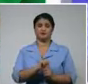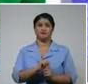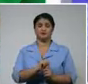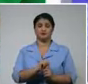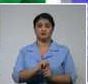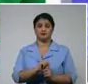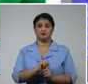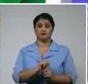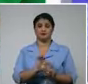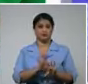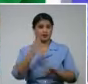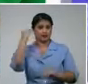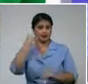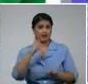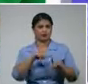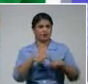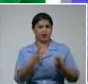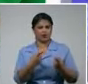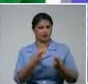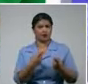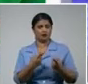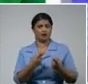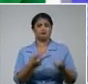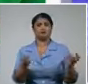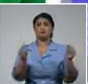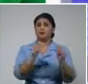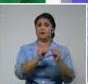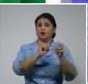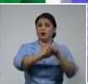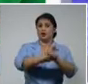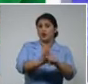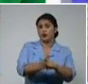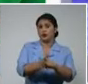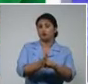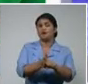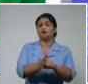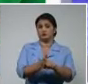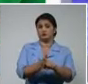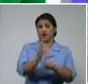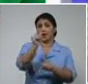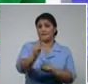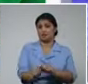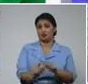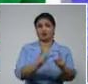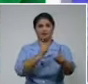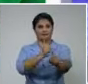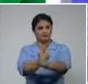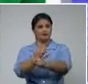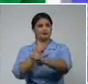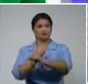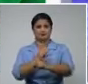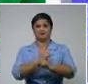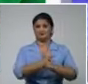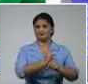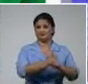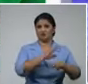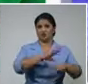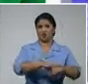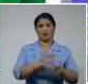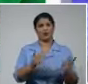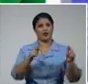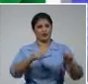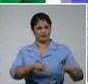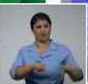número de casos positivos a COVID, en los contactos de casos positivos. Porque ya está identificado que